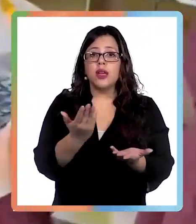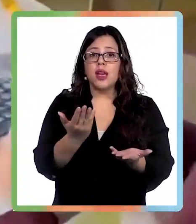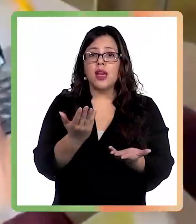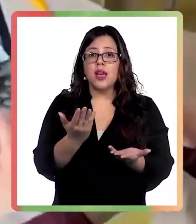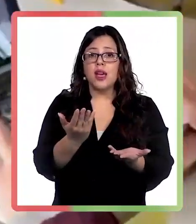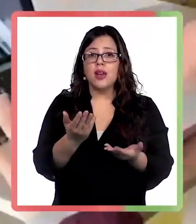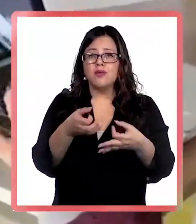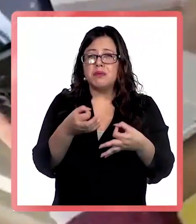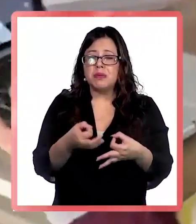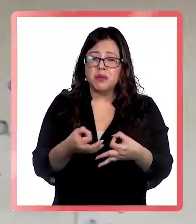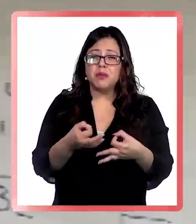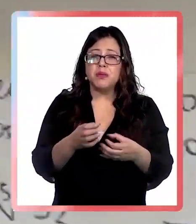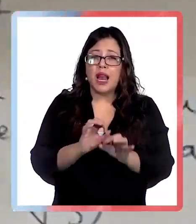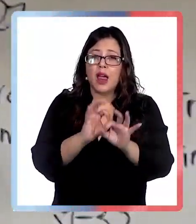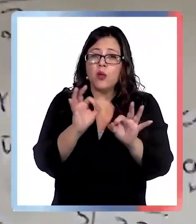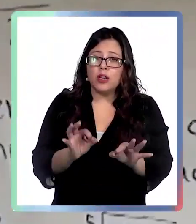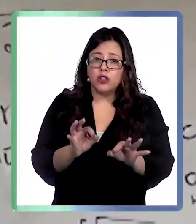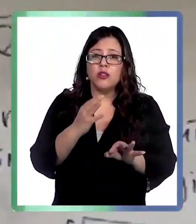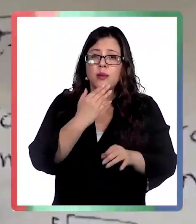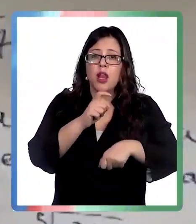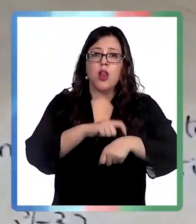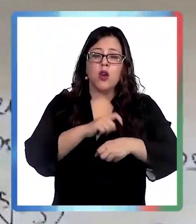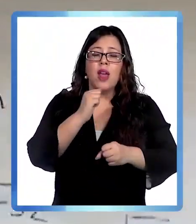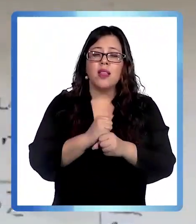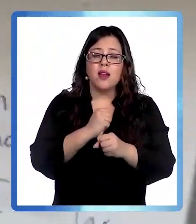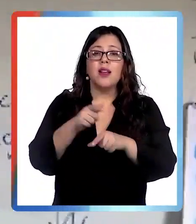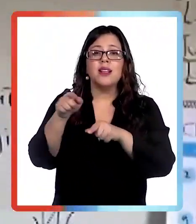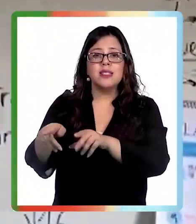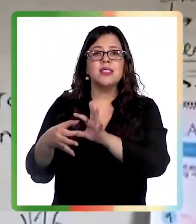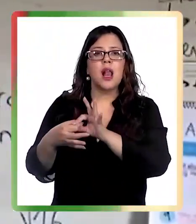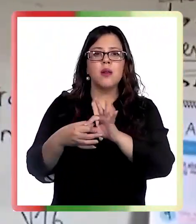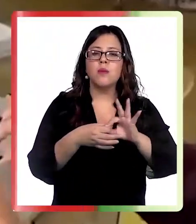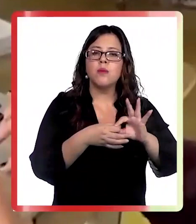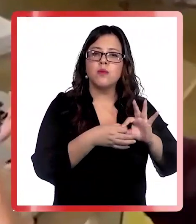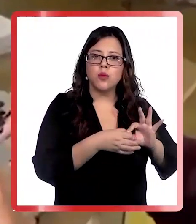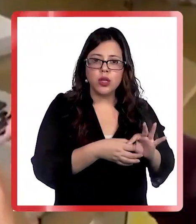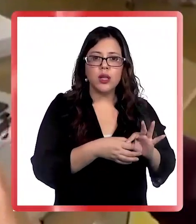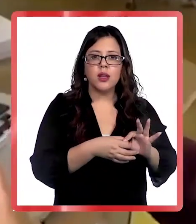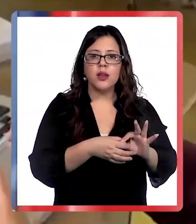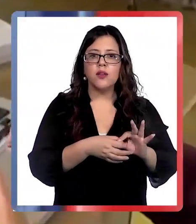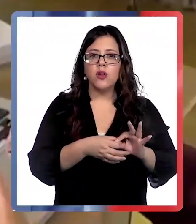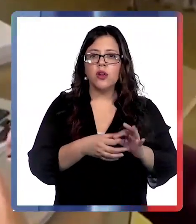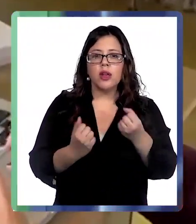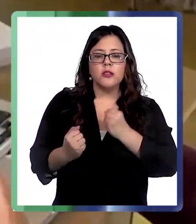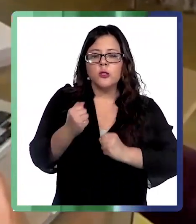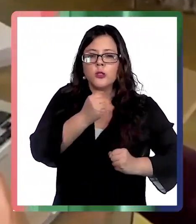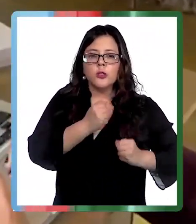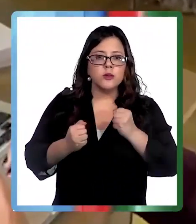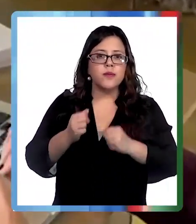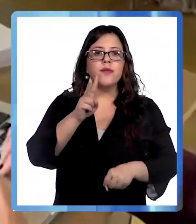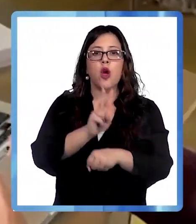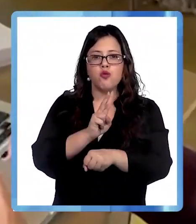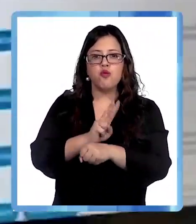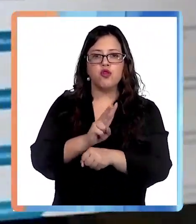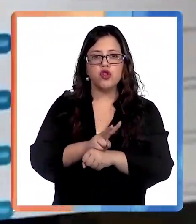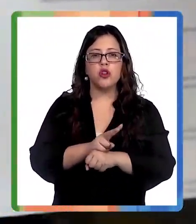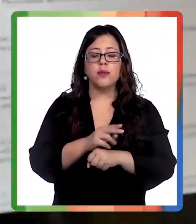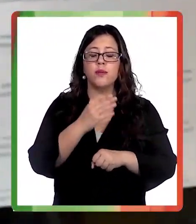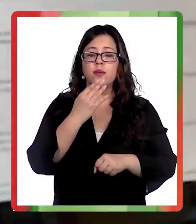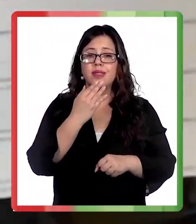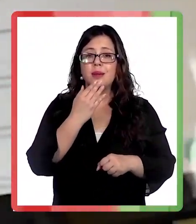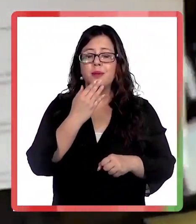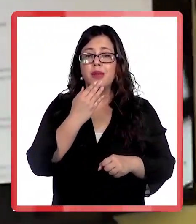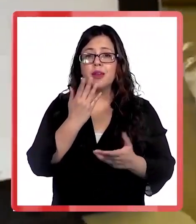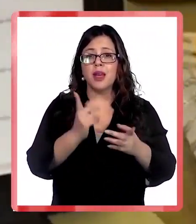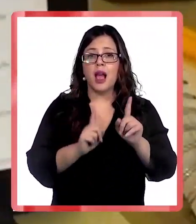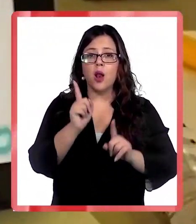principal razón como que se asocia al estrés docente. Luego van algunos ámbitos respecto a mantener la